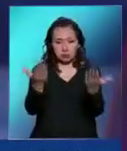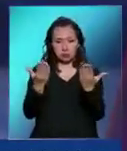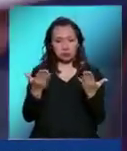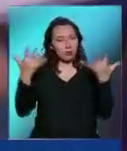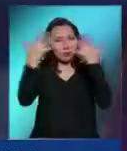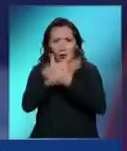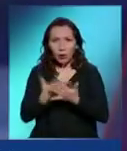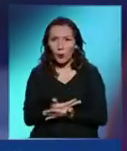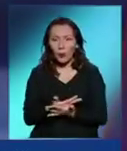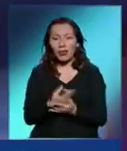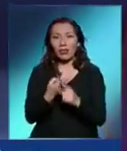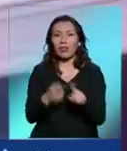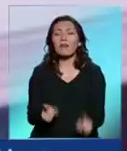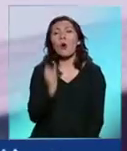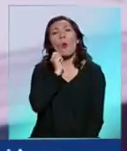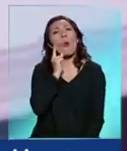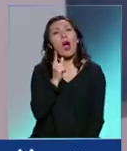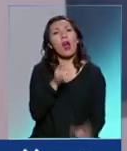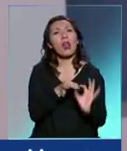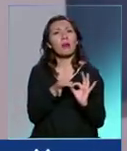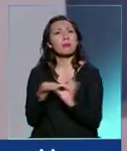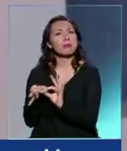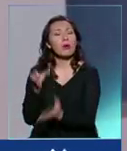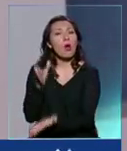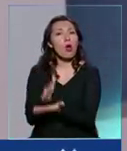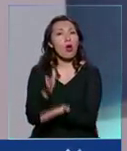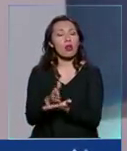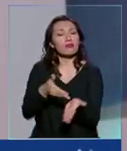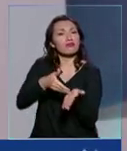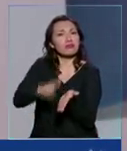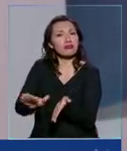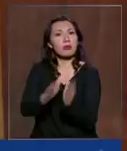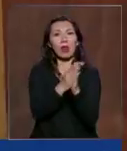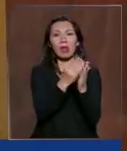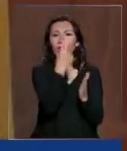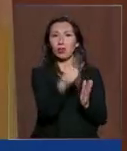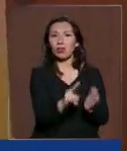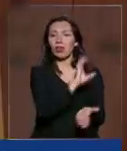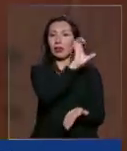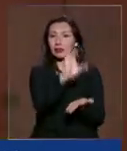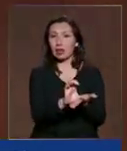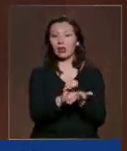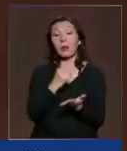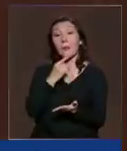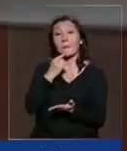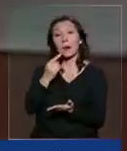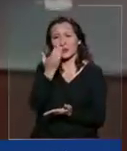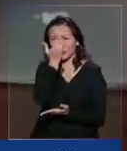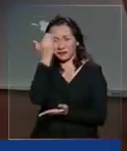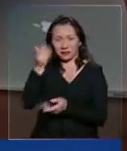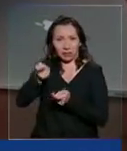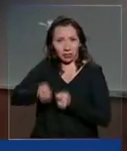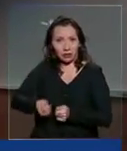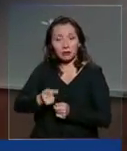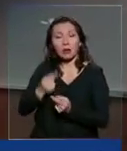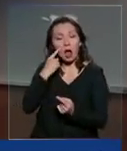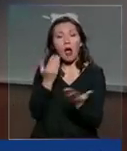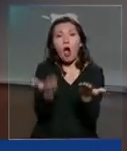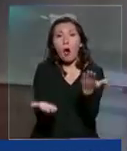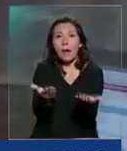notar la diferencia. ¿Cuál será el motivo por el que colegios rechazan estos textos? Le preguntamos a un experto e hicimos